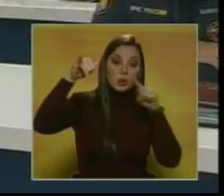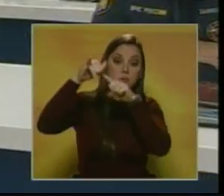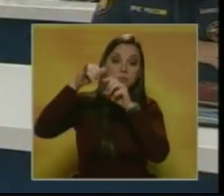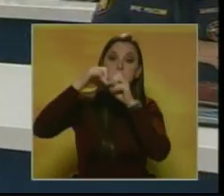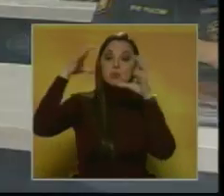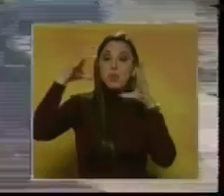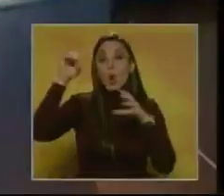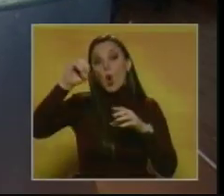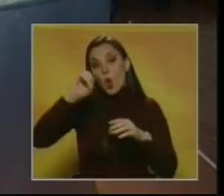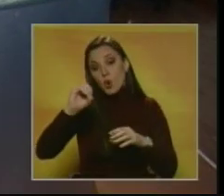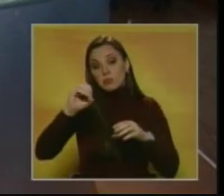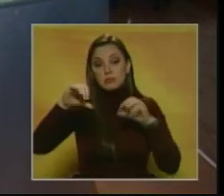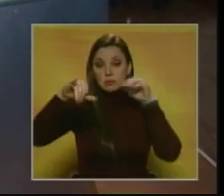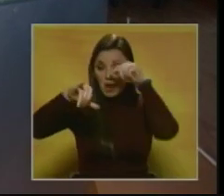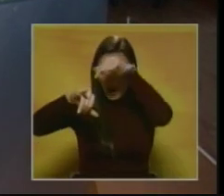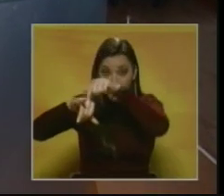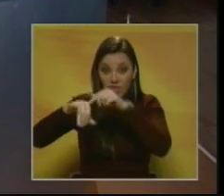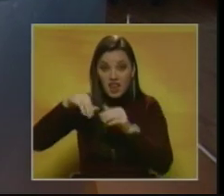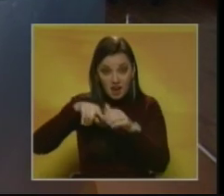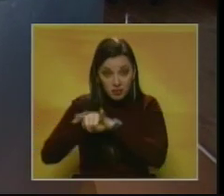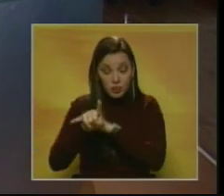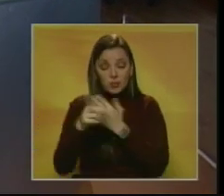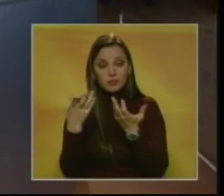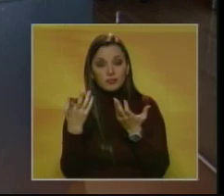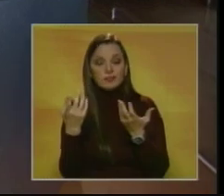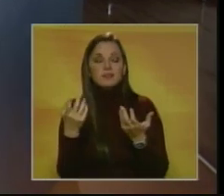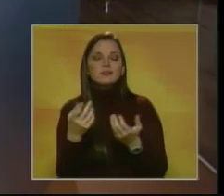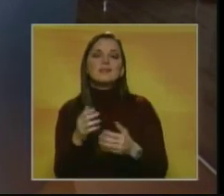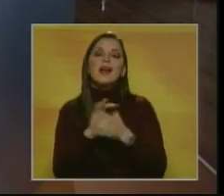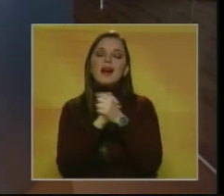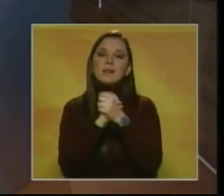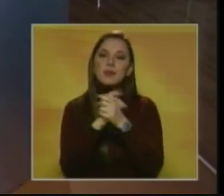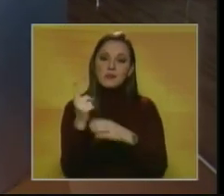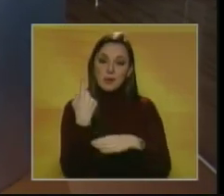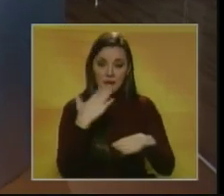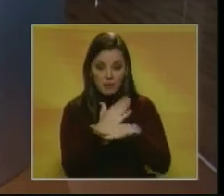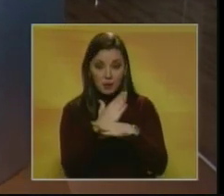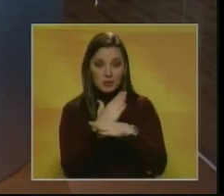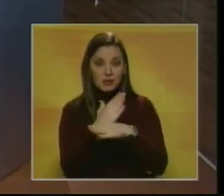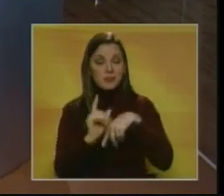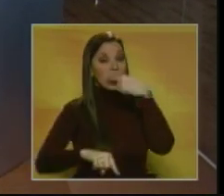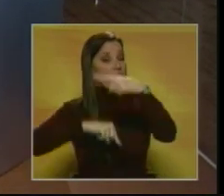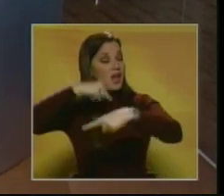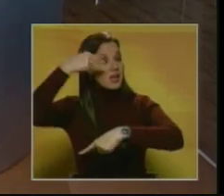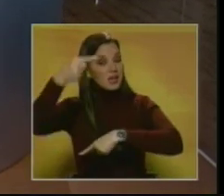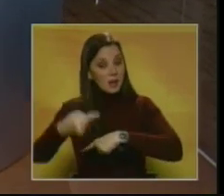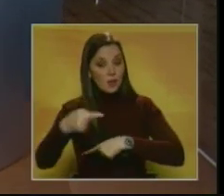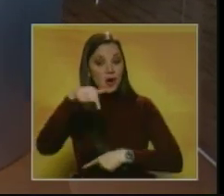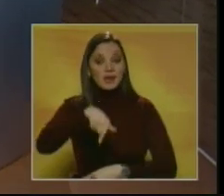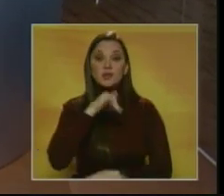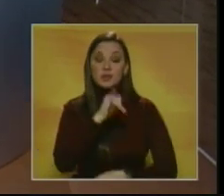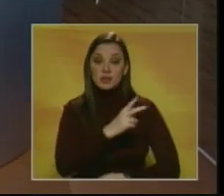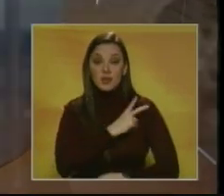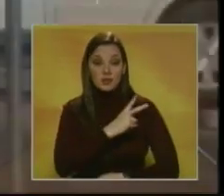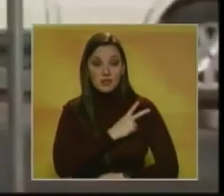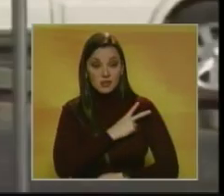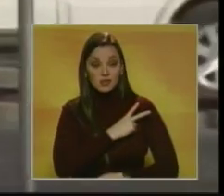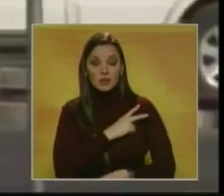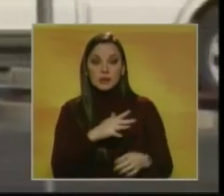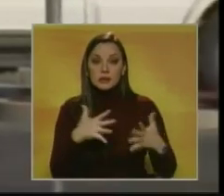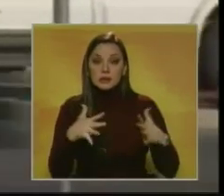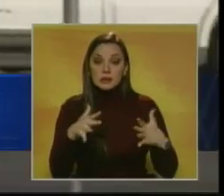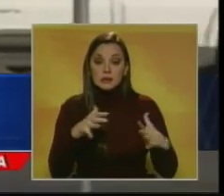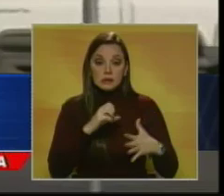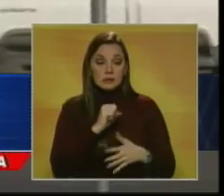yihadista. Amigos, es momento de hacer nuestra primera pausa. En la próxima parte, en Noticiero Venevisión.